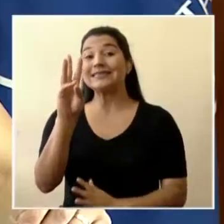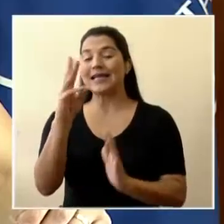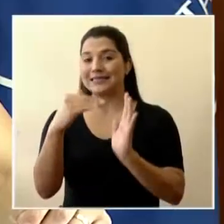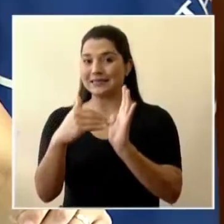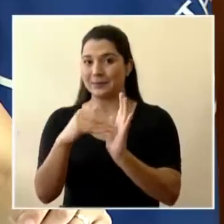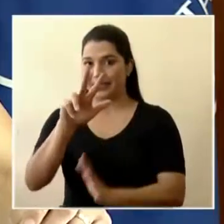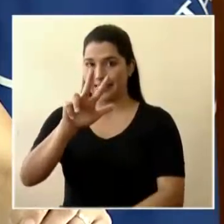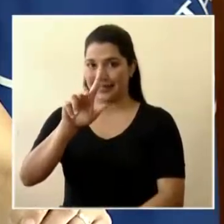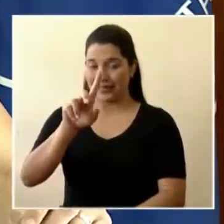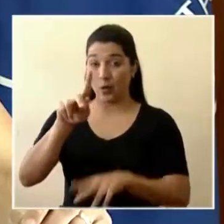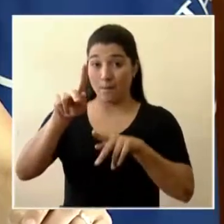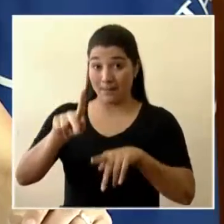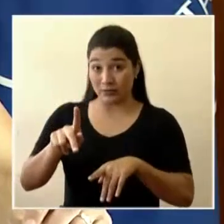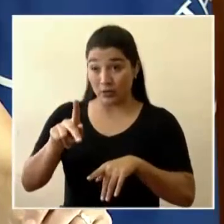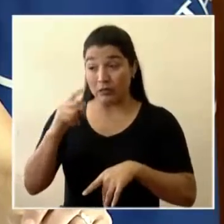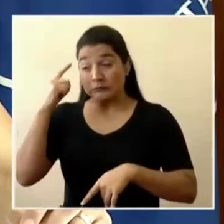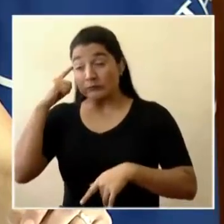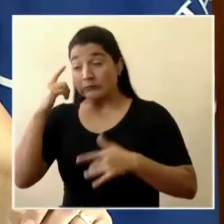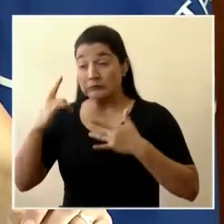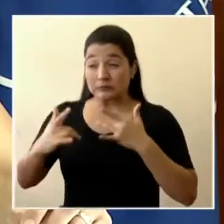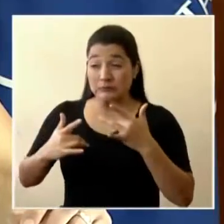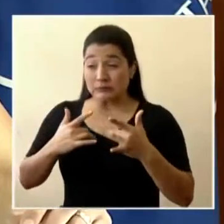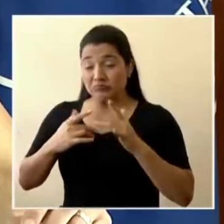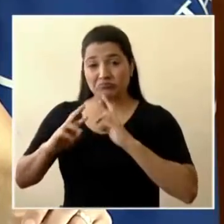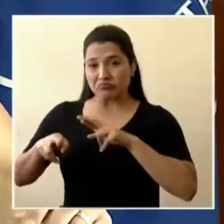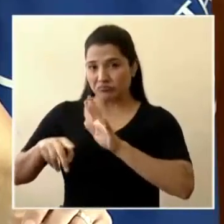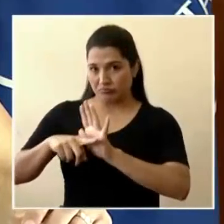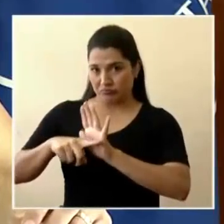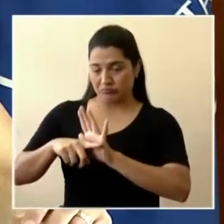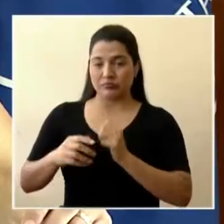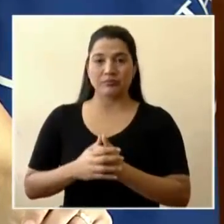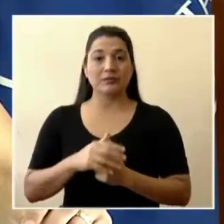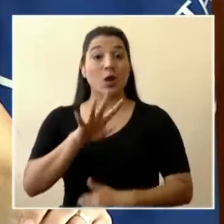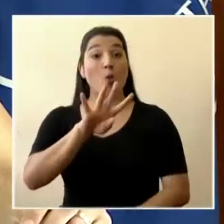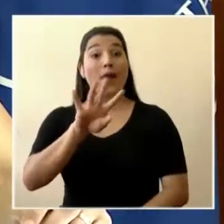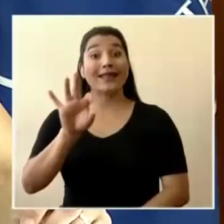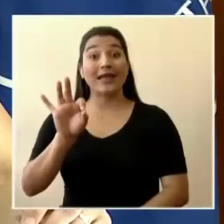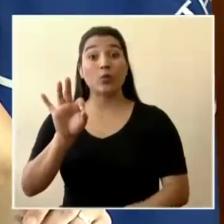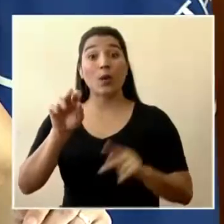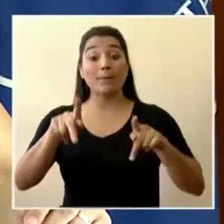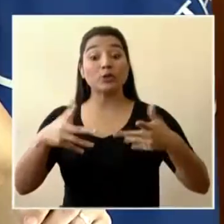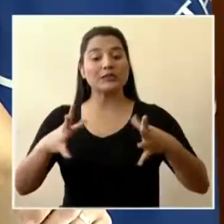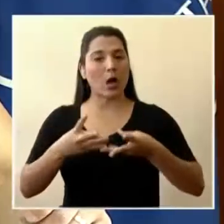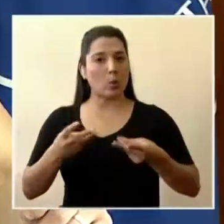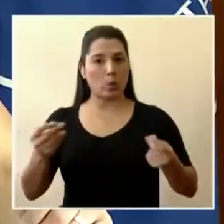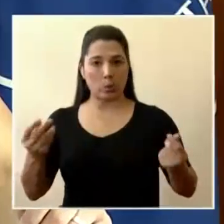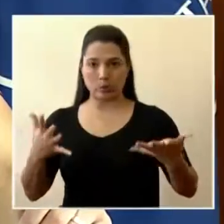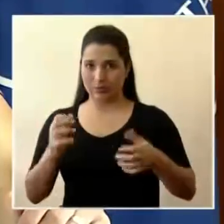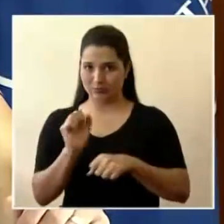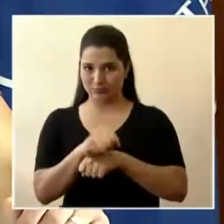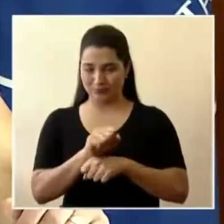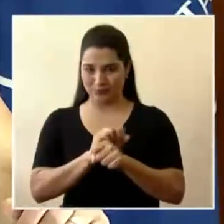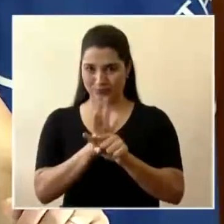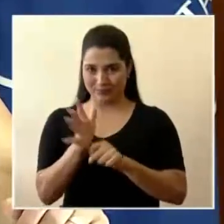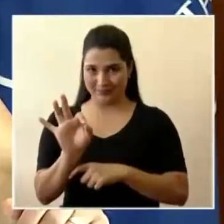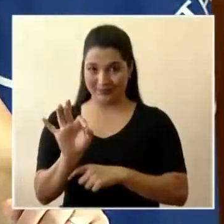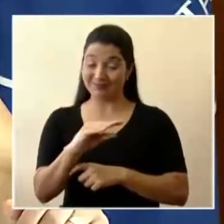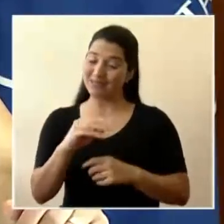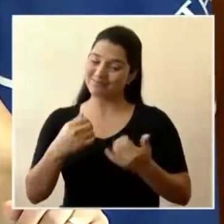6.031 personas. 49 personas ya se registran como recuperadas y se contabilizan